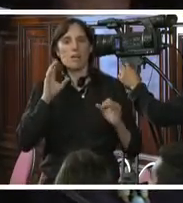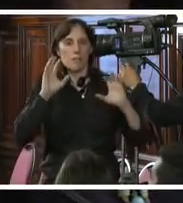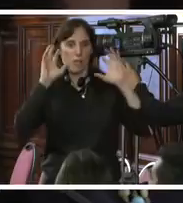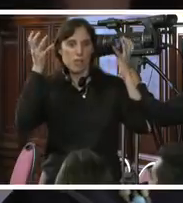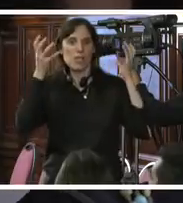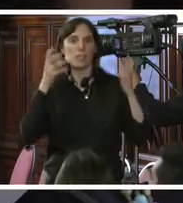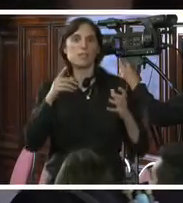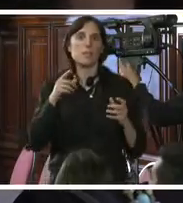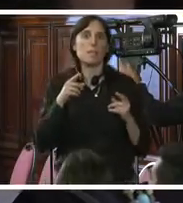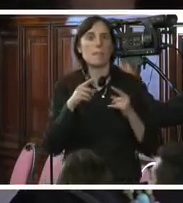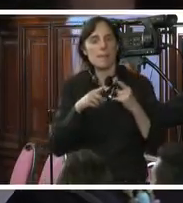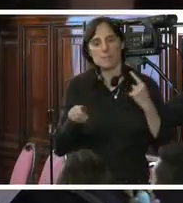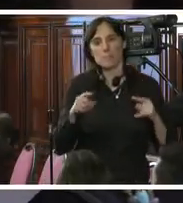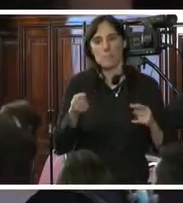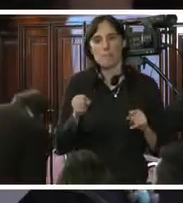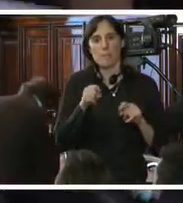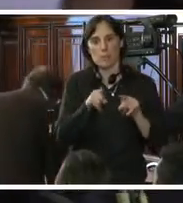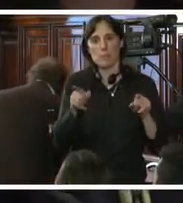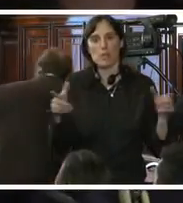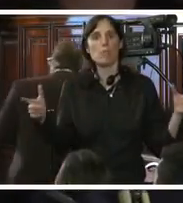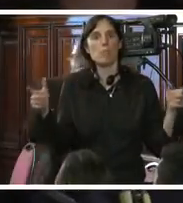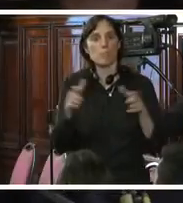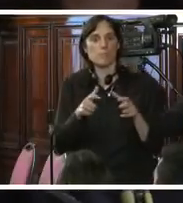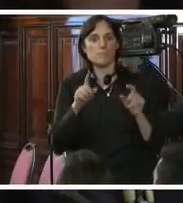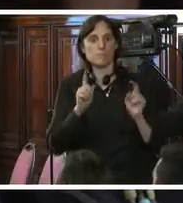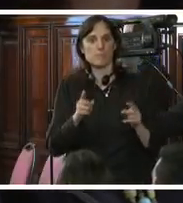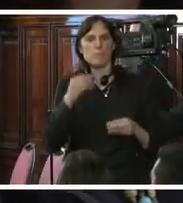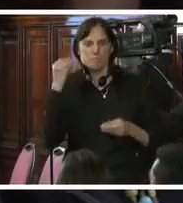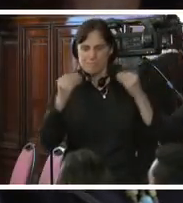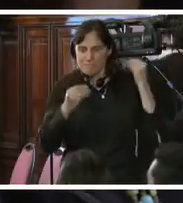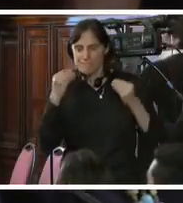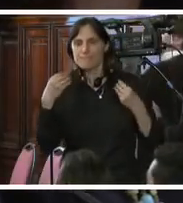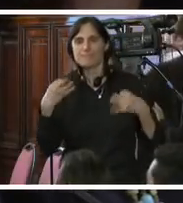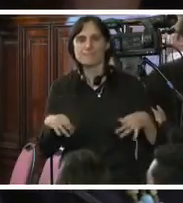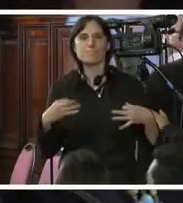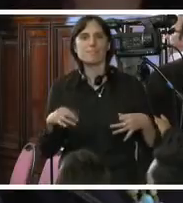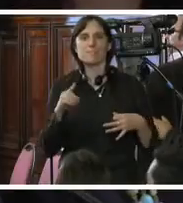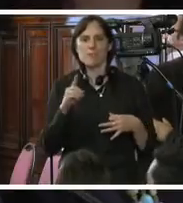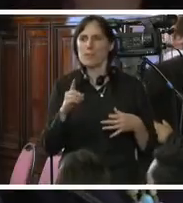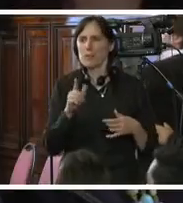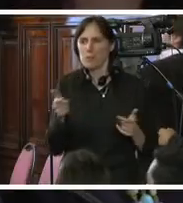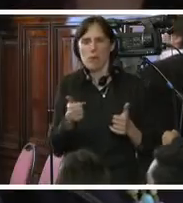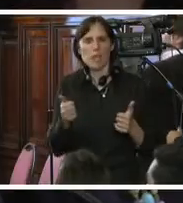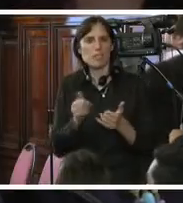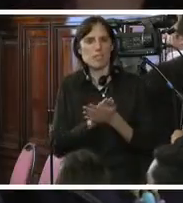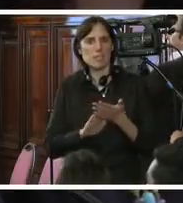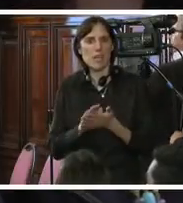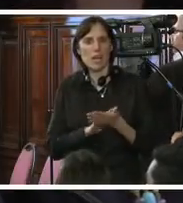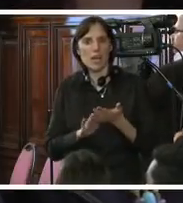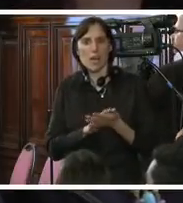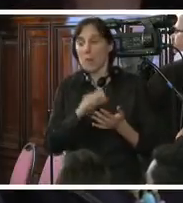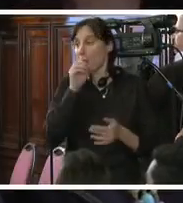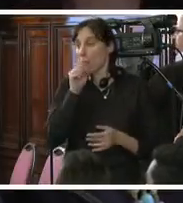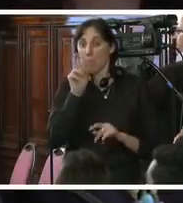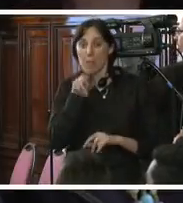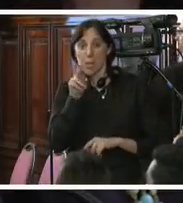ejercida por las propias comunidades y las familias. Resulta preocupante que los estados sean tolerantes a esta problemática social,